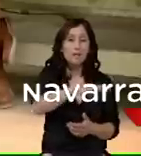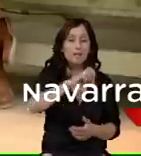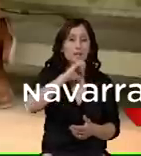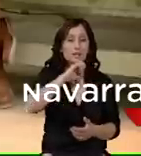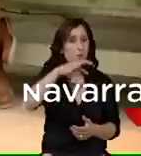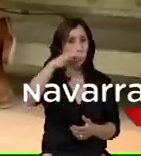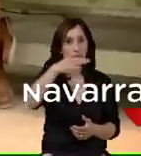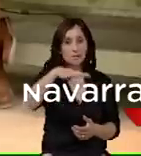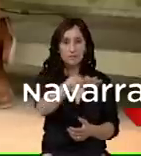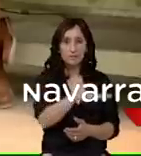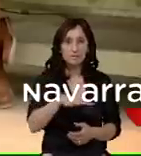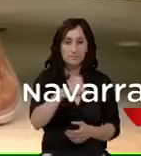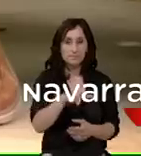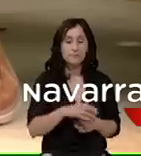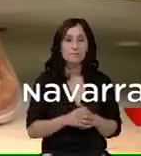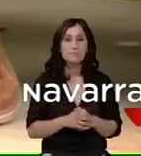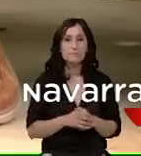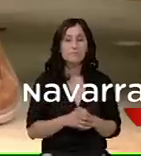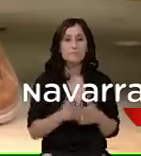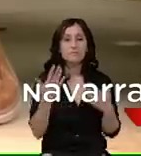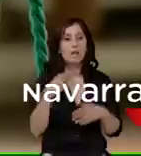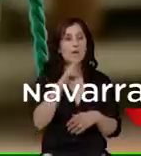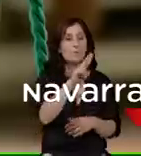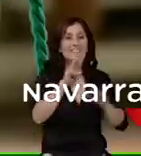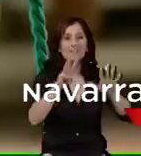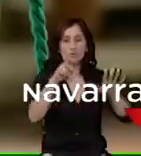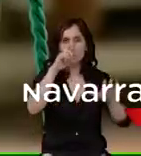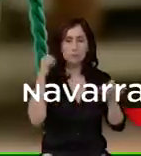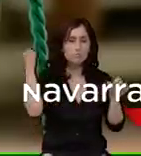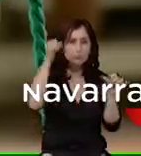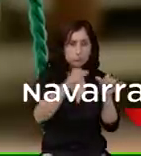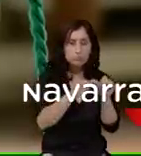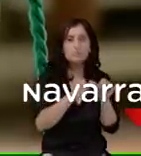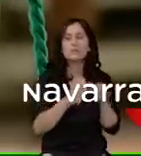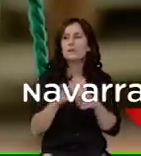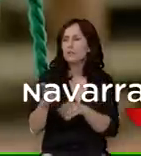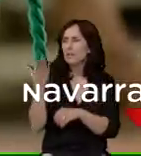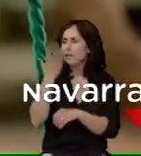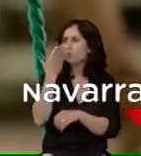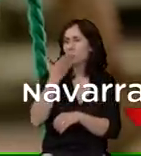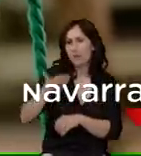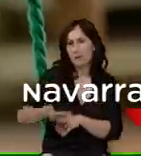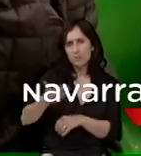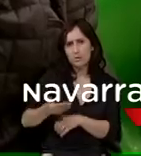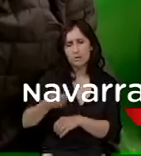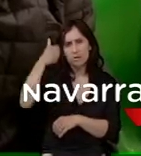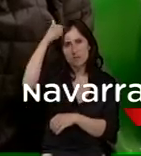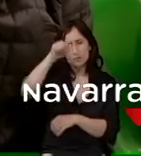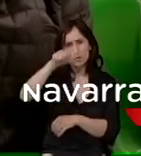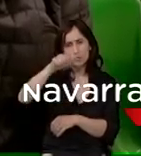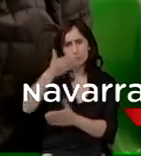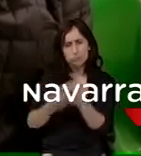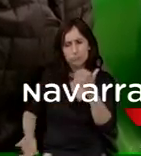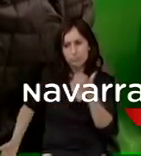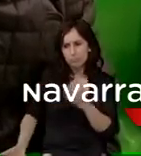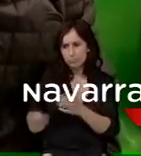Cesta Punta y llevamos ya 28 años. Ha sido tan importante la escuela que ha creado a chavales que están como